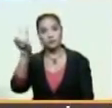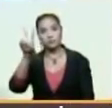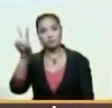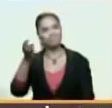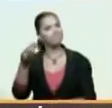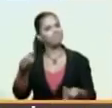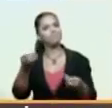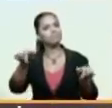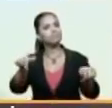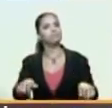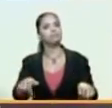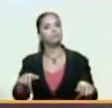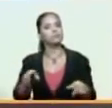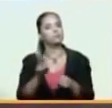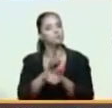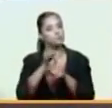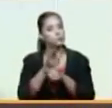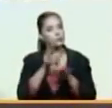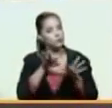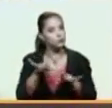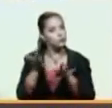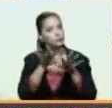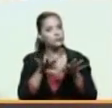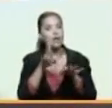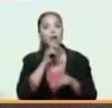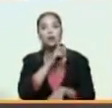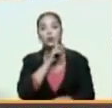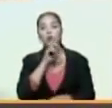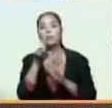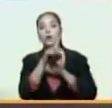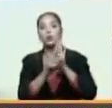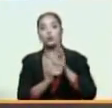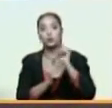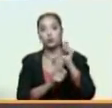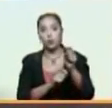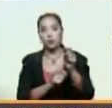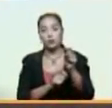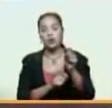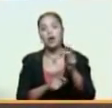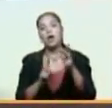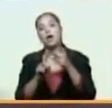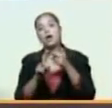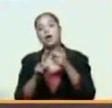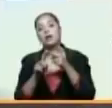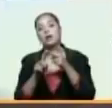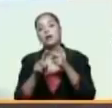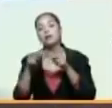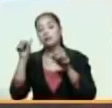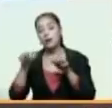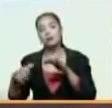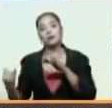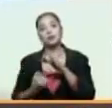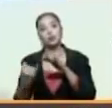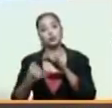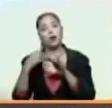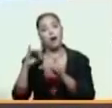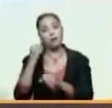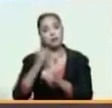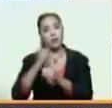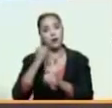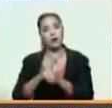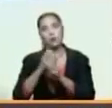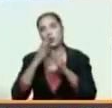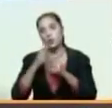cómo aquí se utilizó el nombre de esta constitución, el nombre de esta sagrada institución que tiene empleados